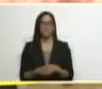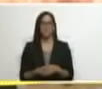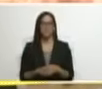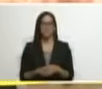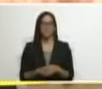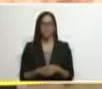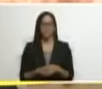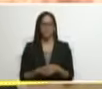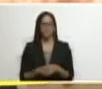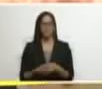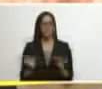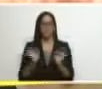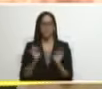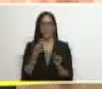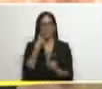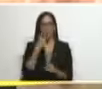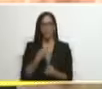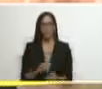¿O es que nadie lo ve?